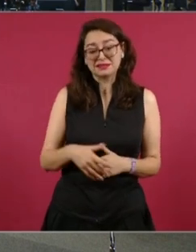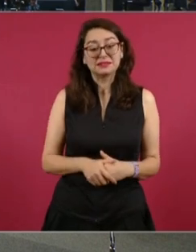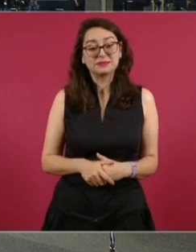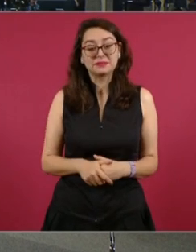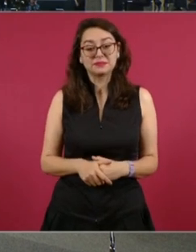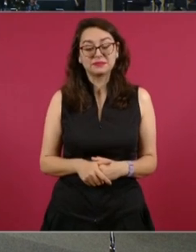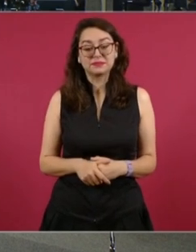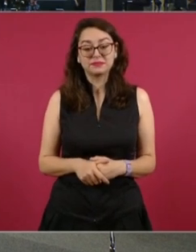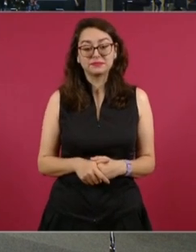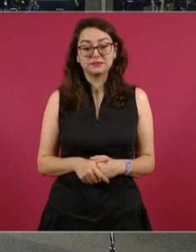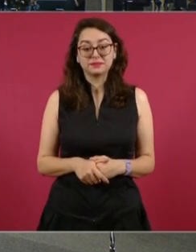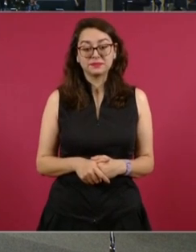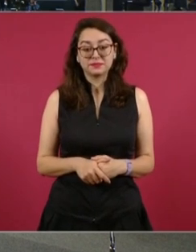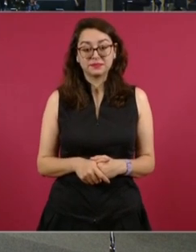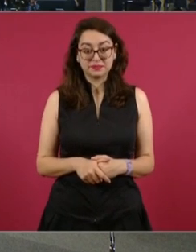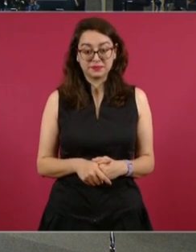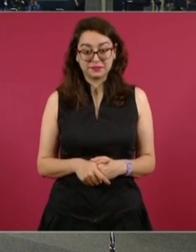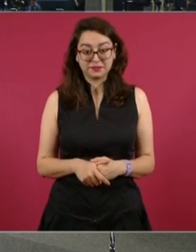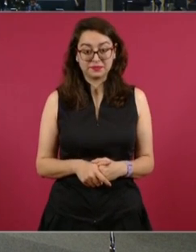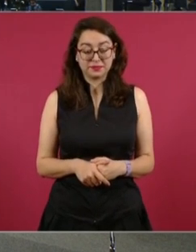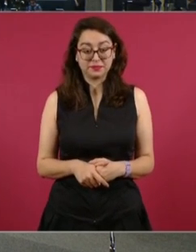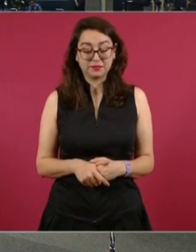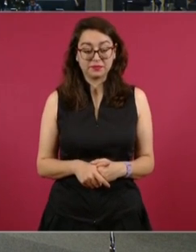Entonces, es muy fácil